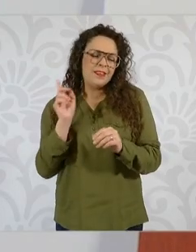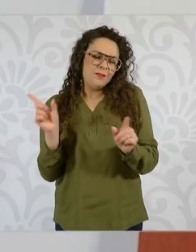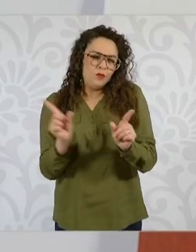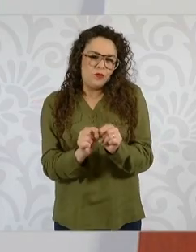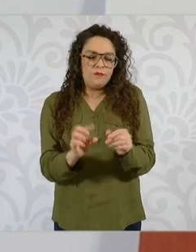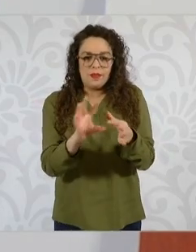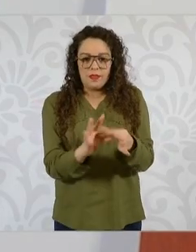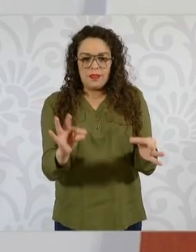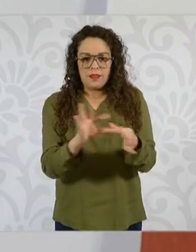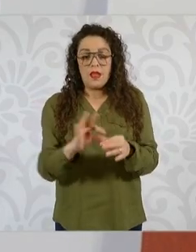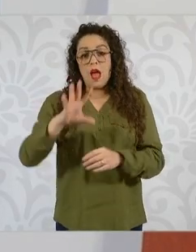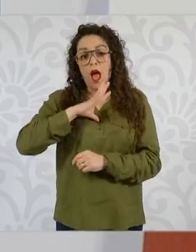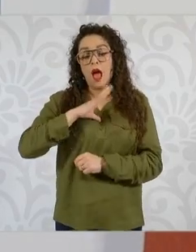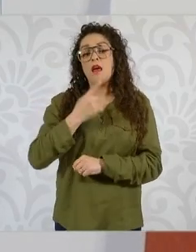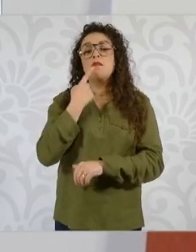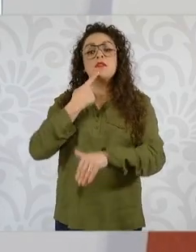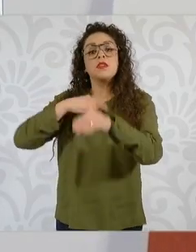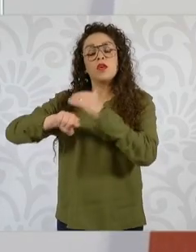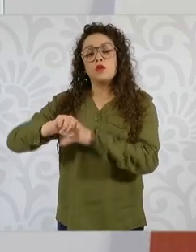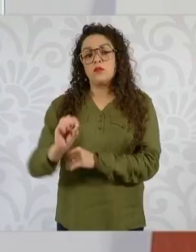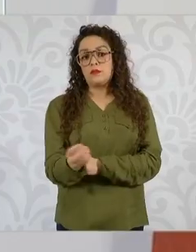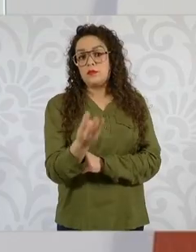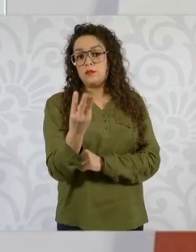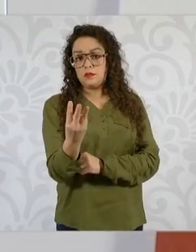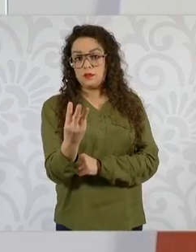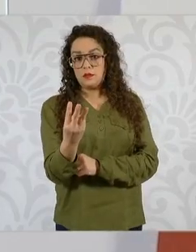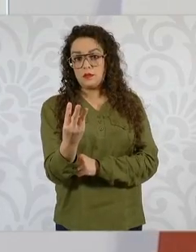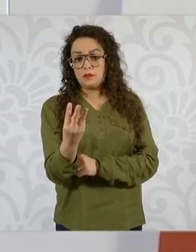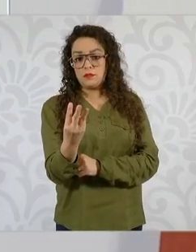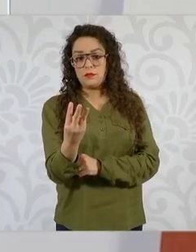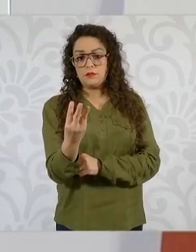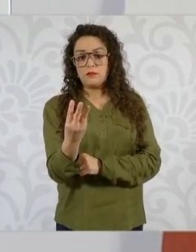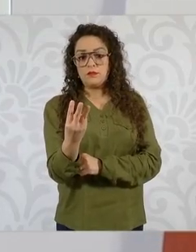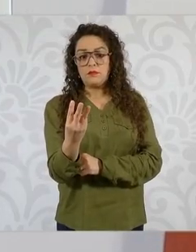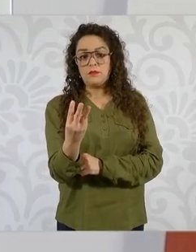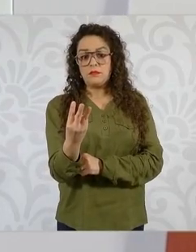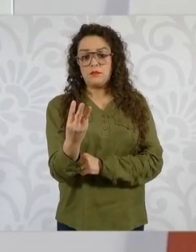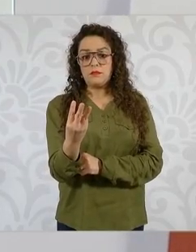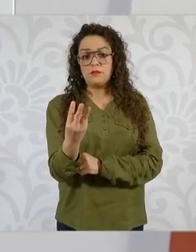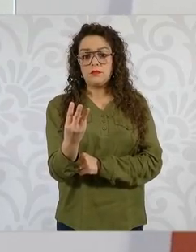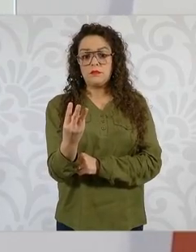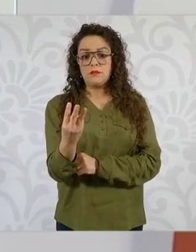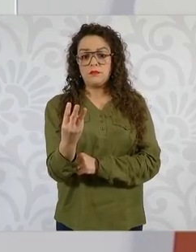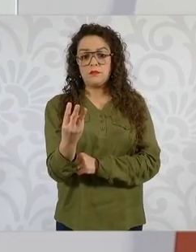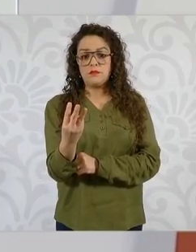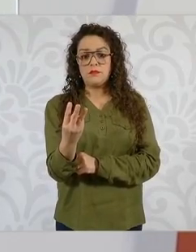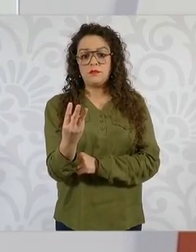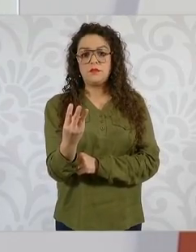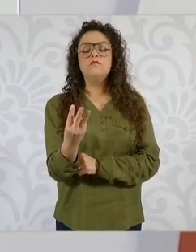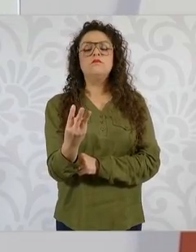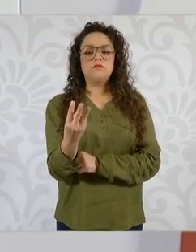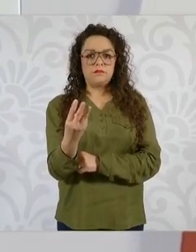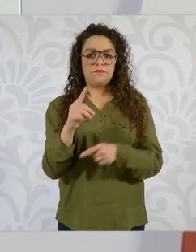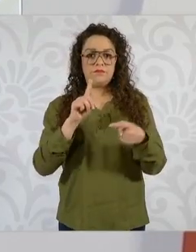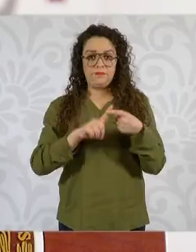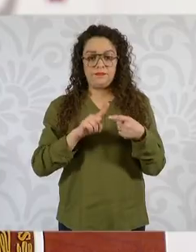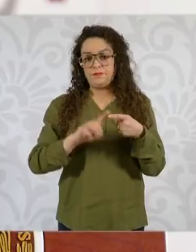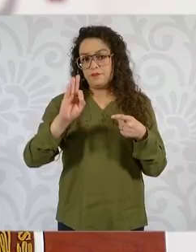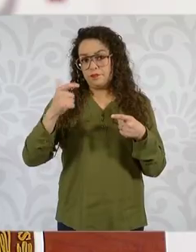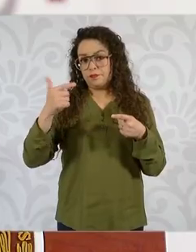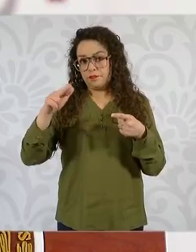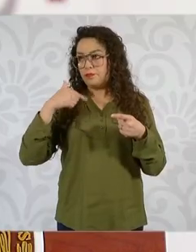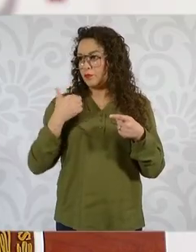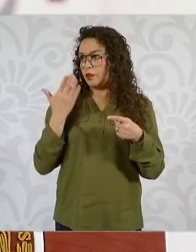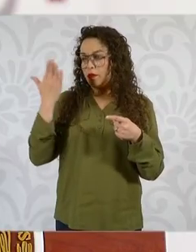denuncias, aunque estamos haciendo una solicitud de información a la Fiscalía General de la